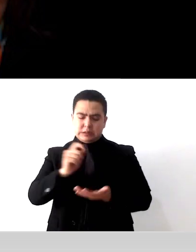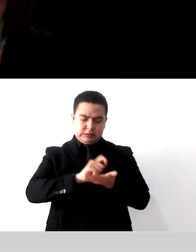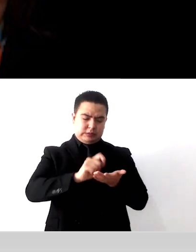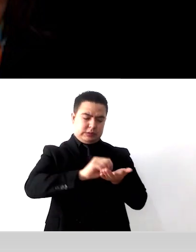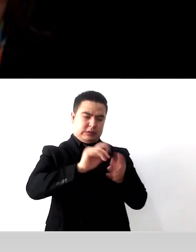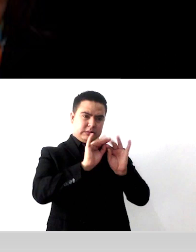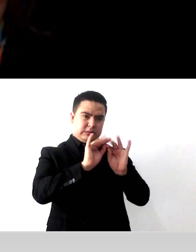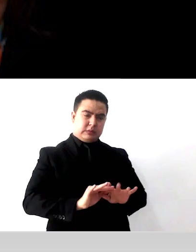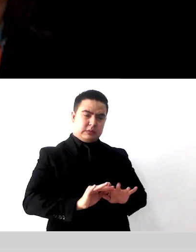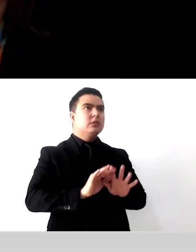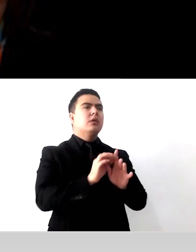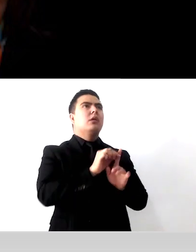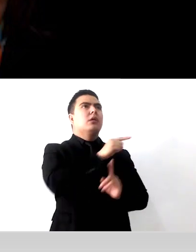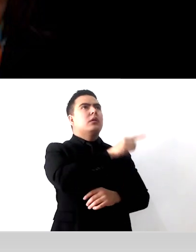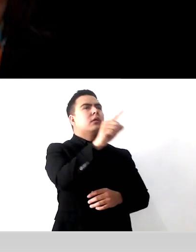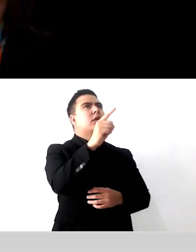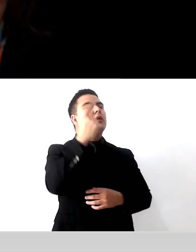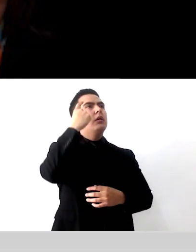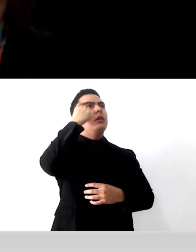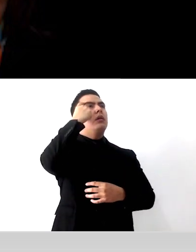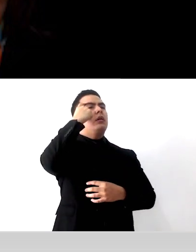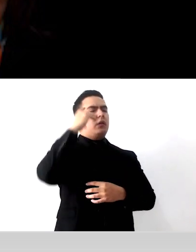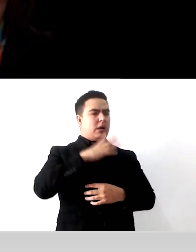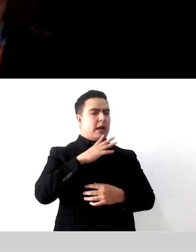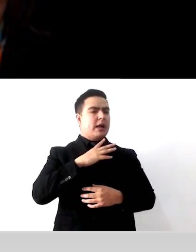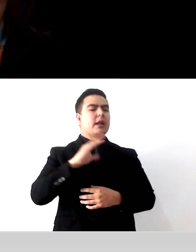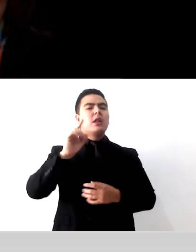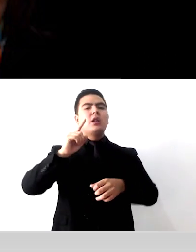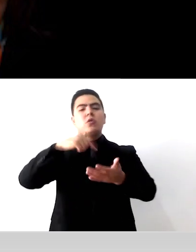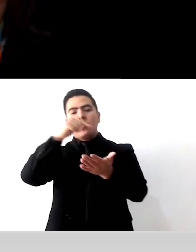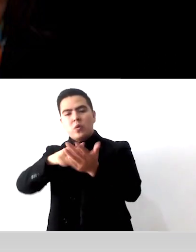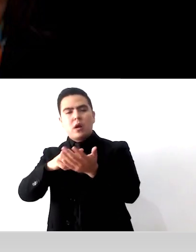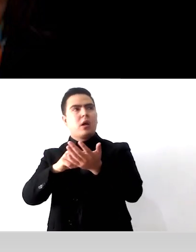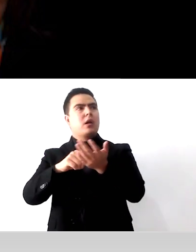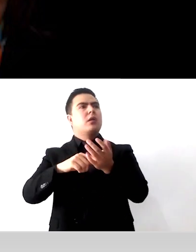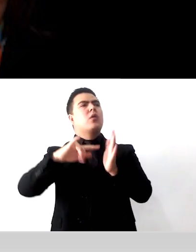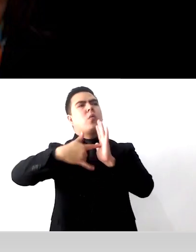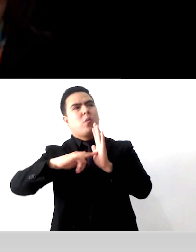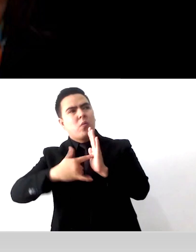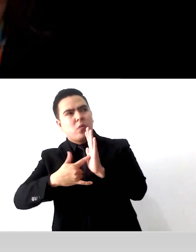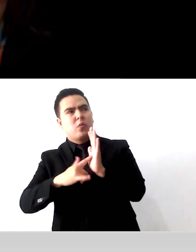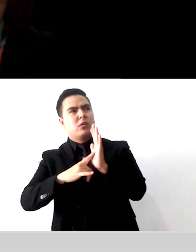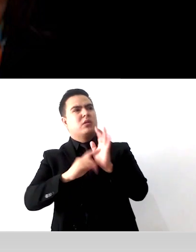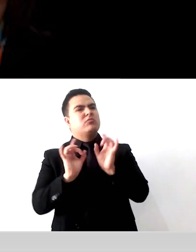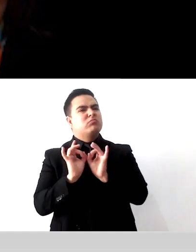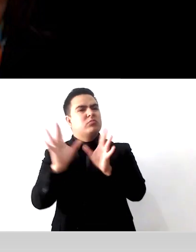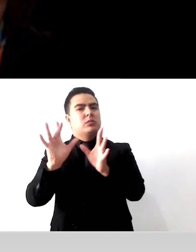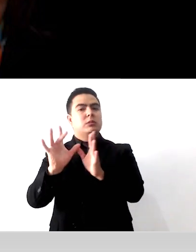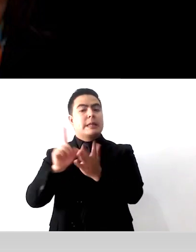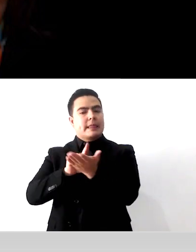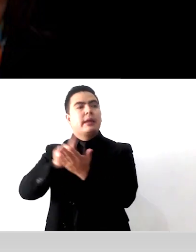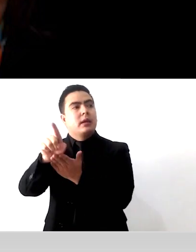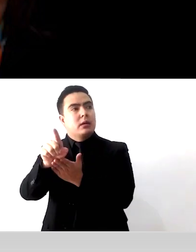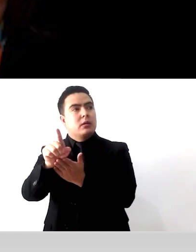los hechos. De acuerdo, lugar, hora, la norma, ¿no? La convocatoria dice que son